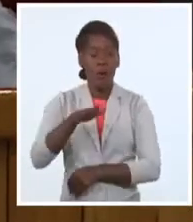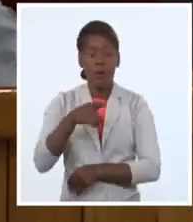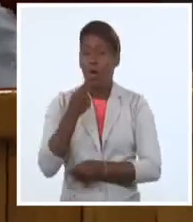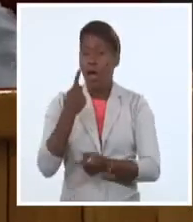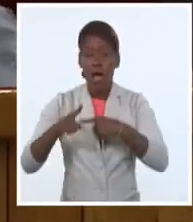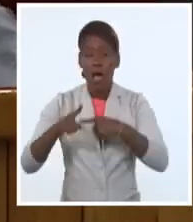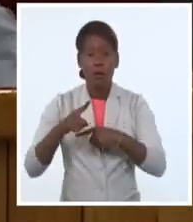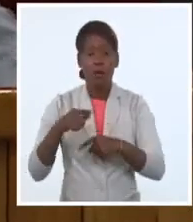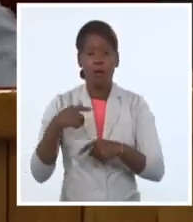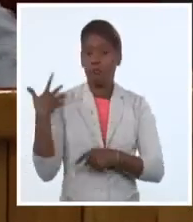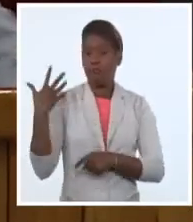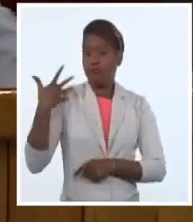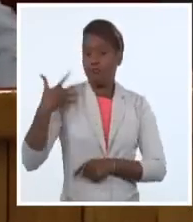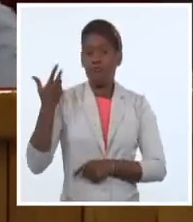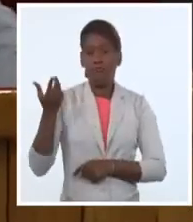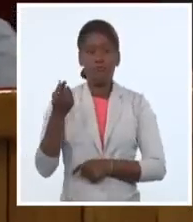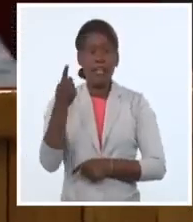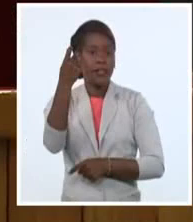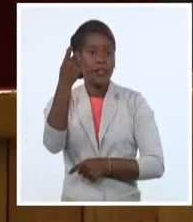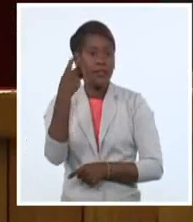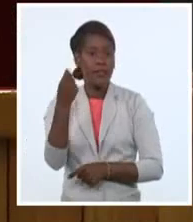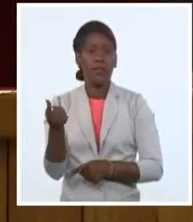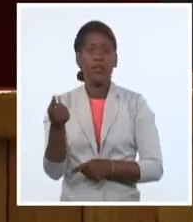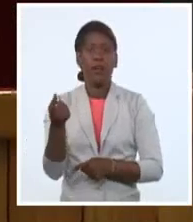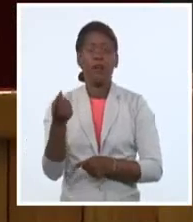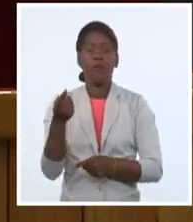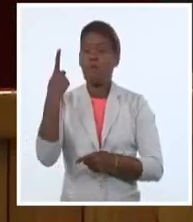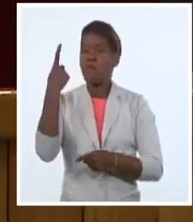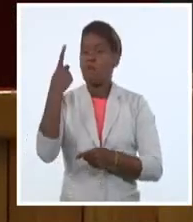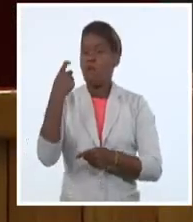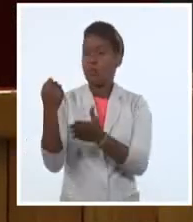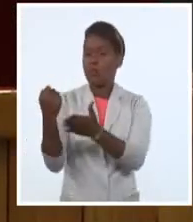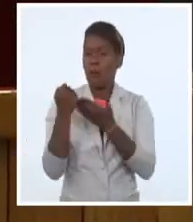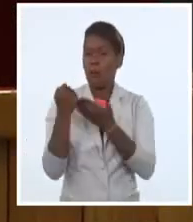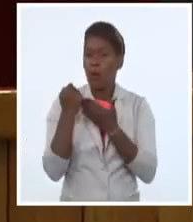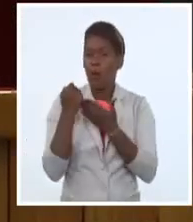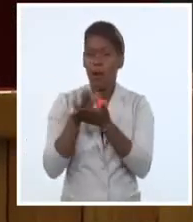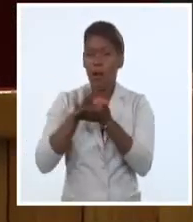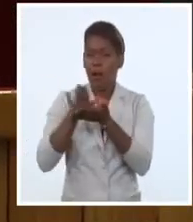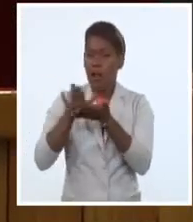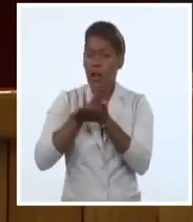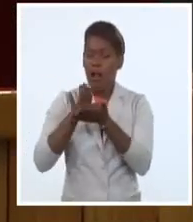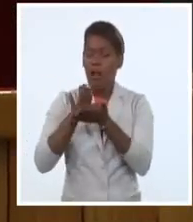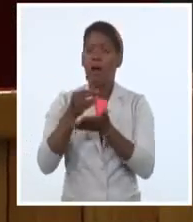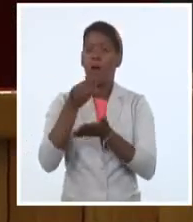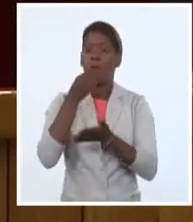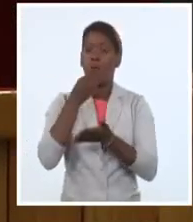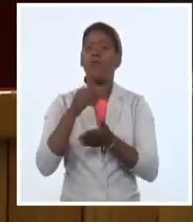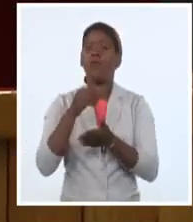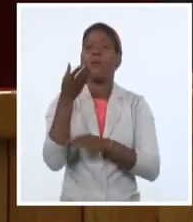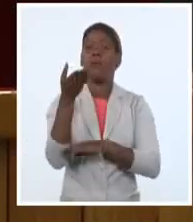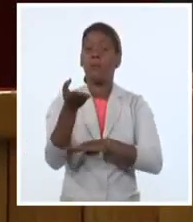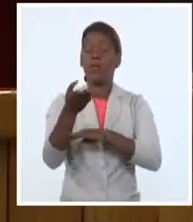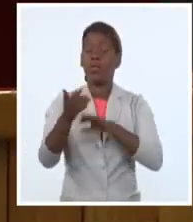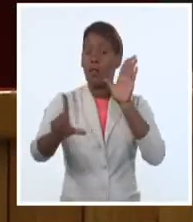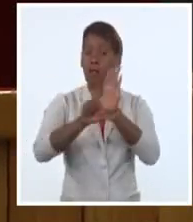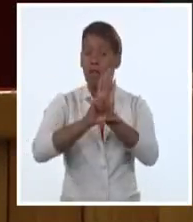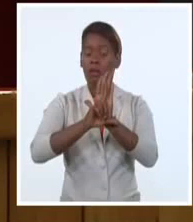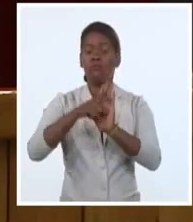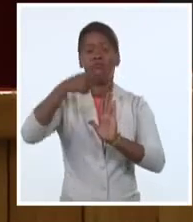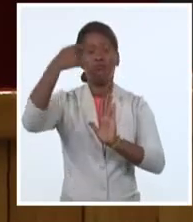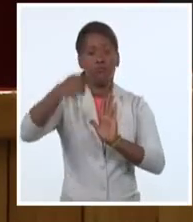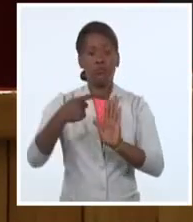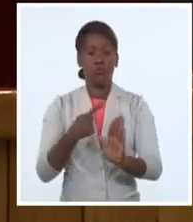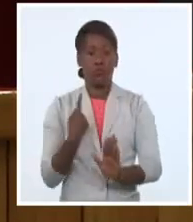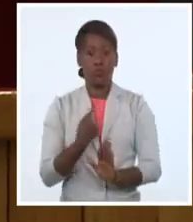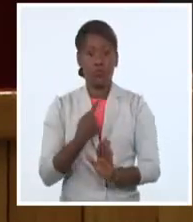tribunales derechos que consideran sido vulnerados por la administración pública, exigiendo para nuestros directivos y